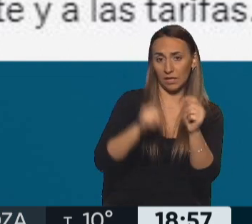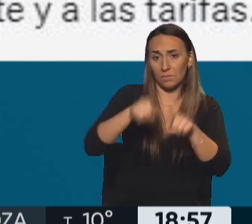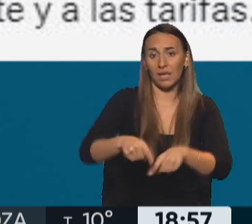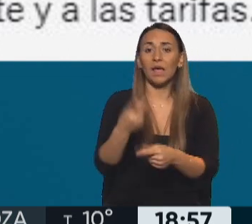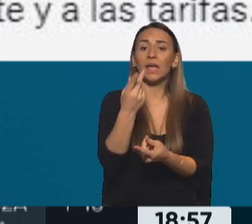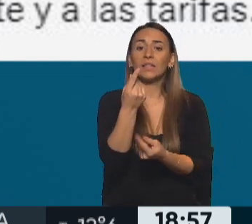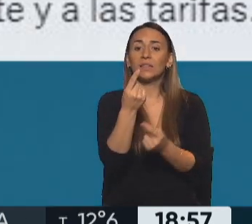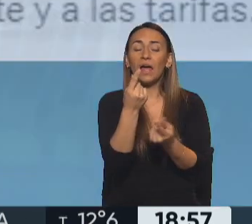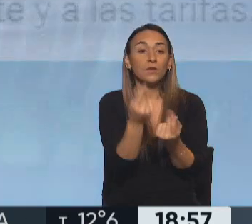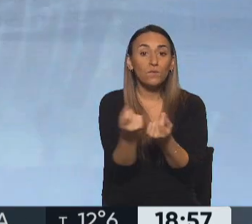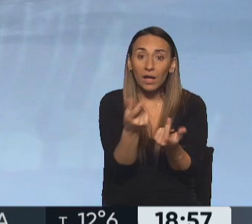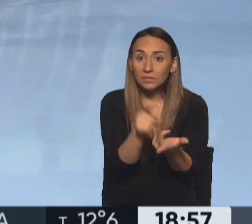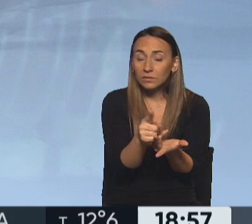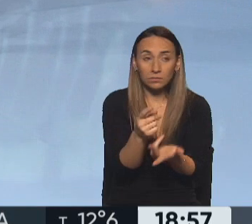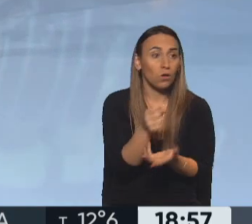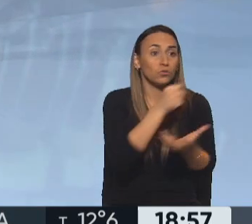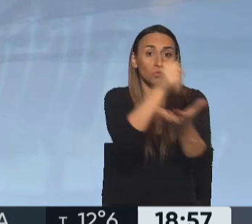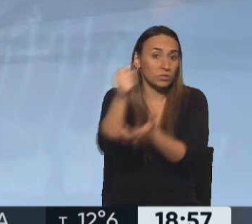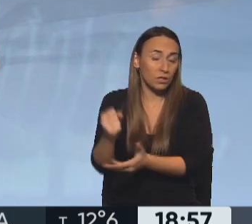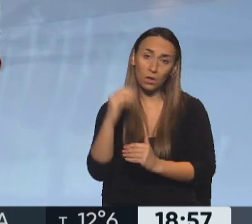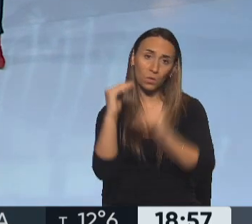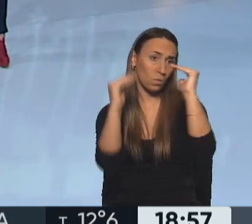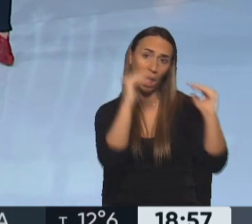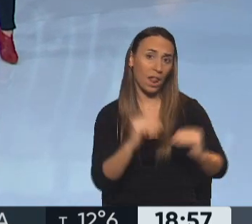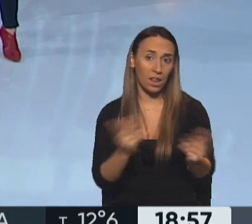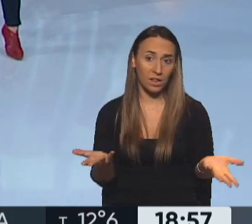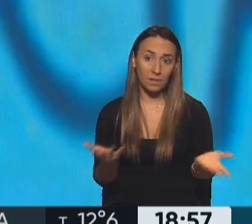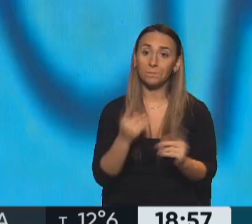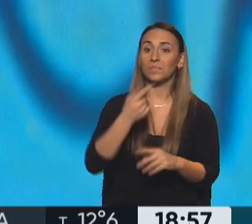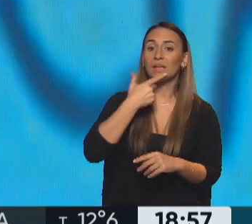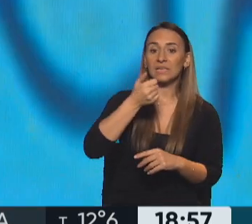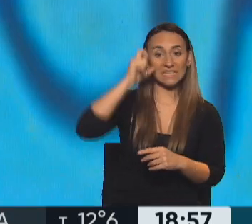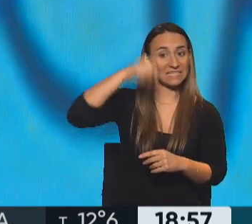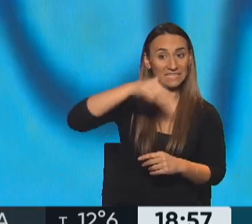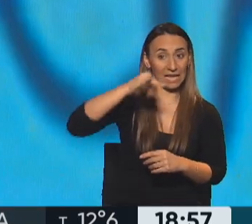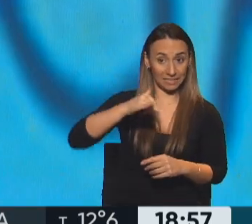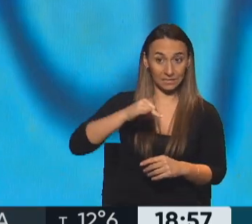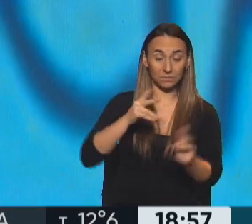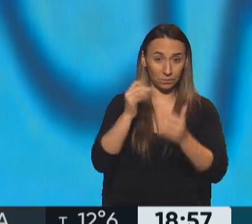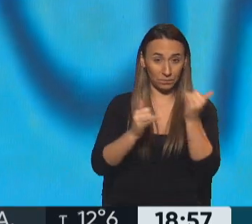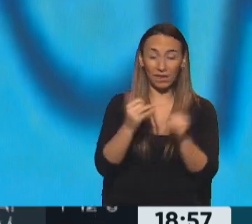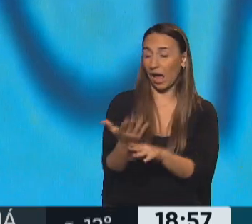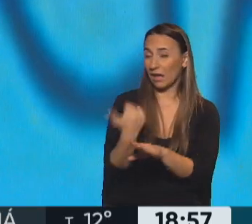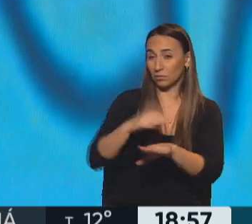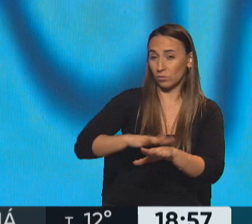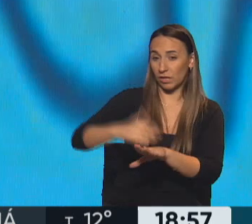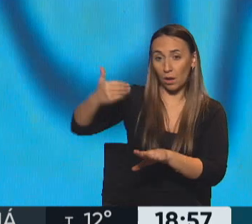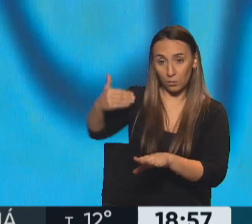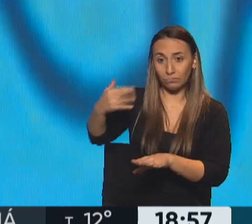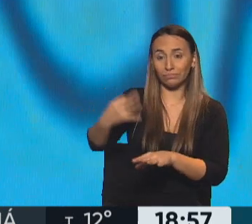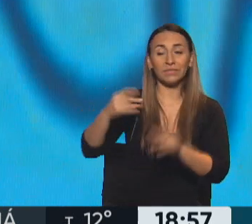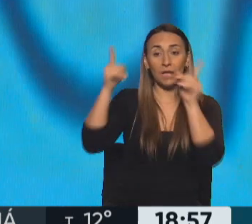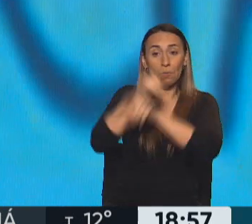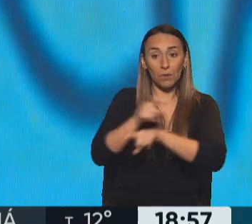o sencillamente solo este es el tuit de, sí, Gustavo Sáenz. Pero haciendo referencia a que hace un tiempo esta problemática está instalada